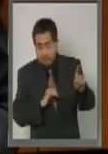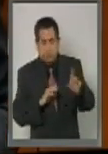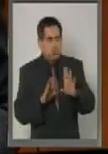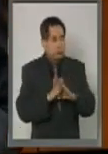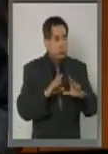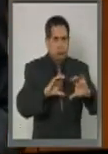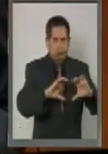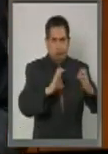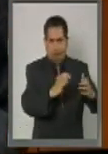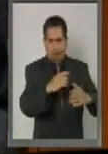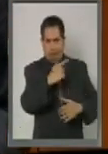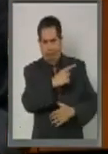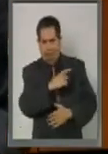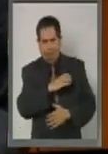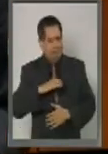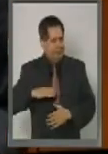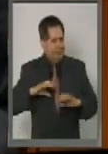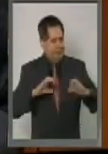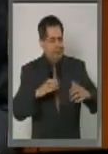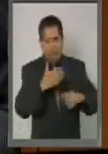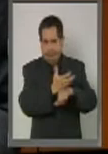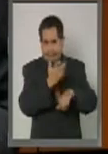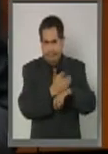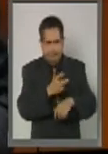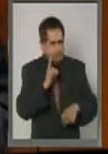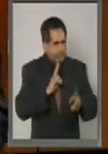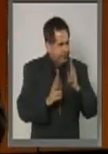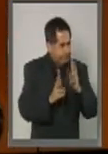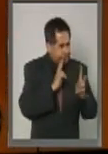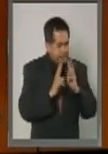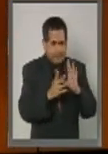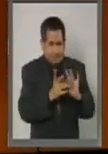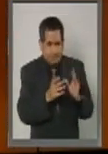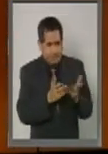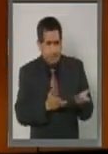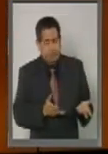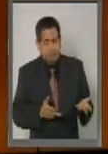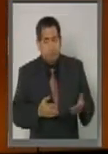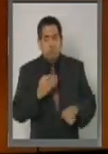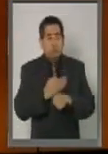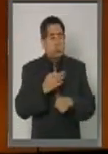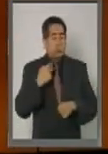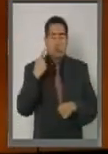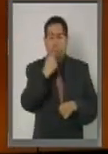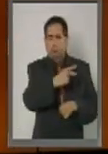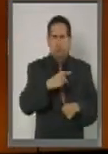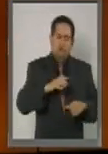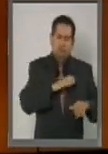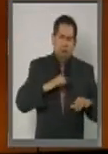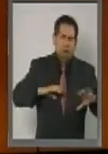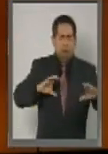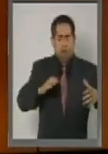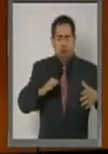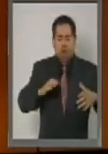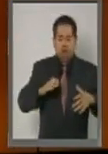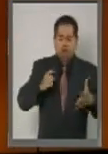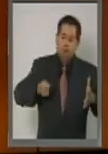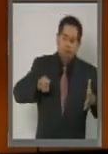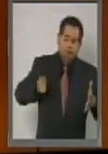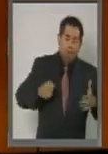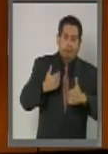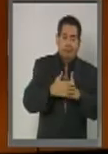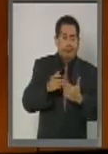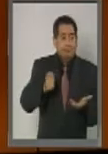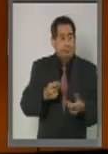el Congreso de los Estados Unidos, que hoy tiene bajo su definición lo que ocurrirá con este